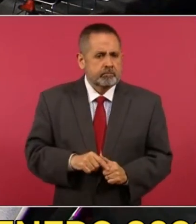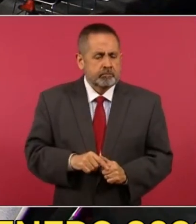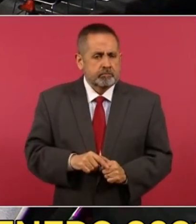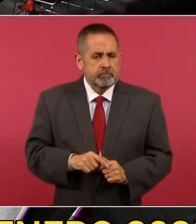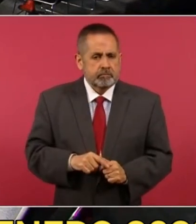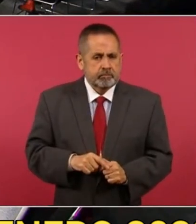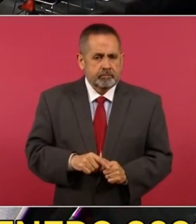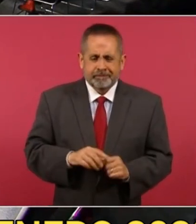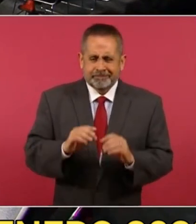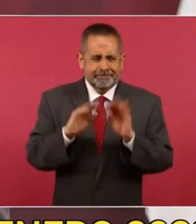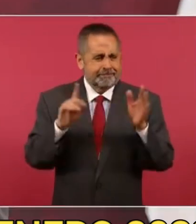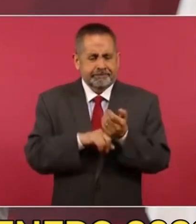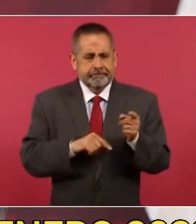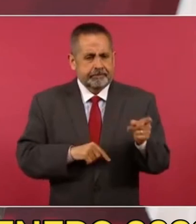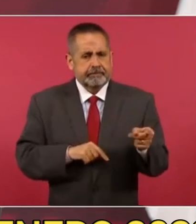sin duda